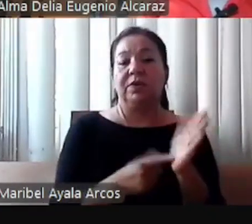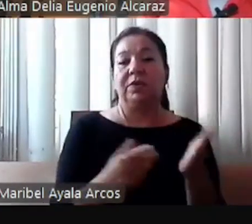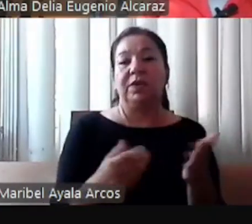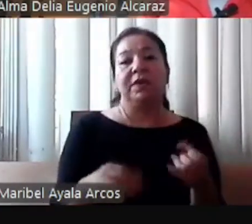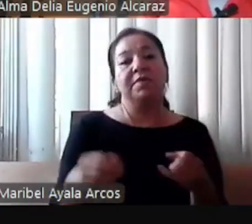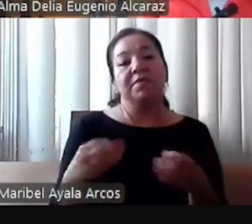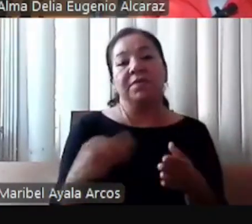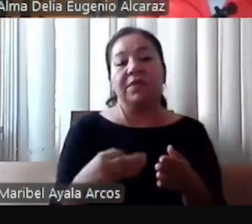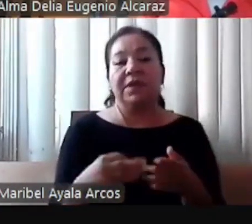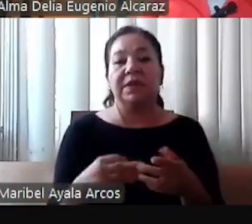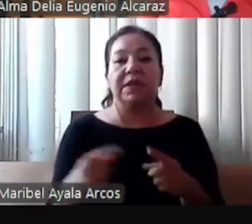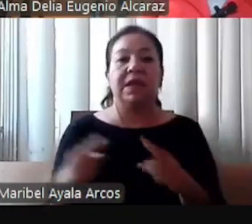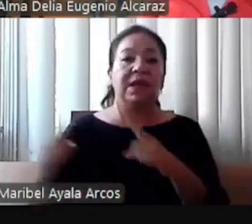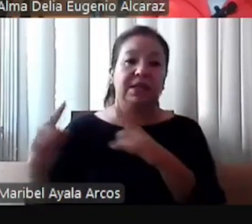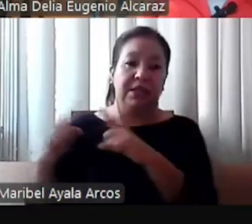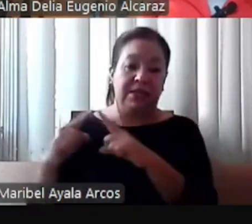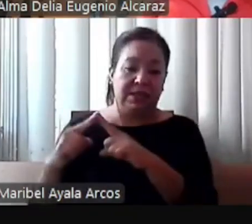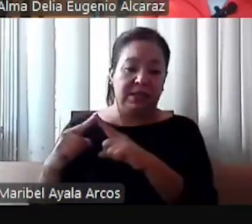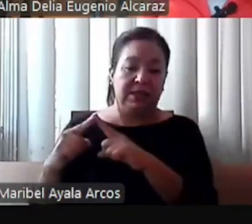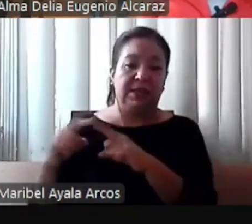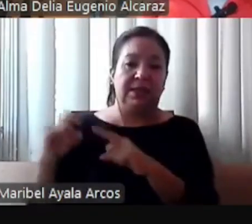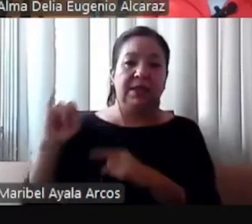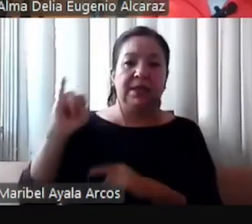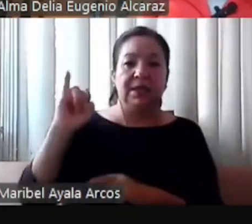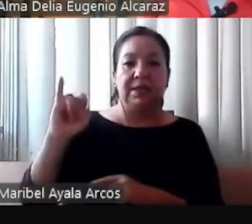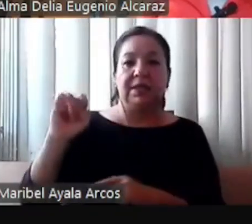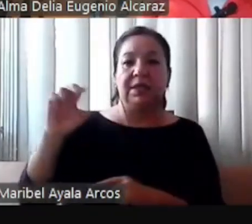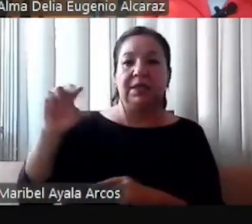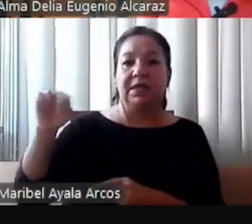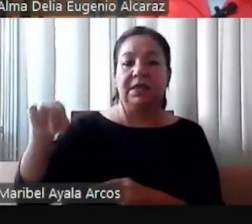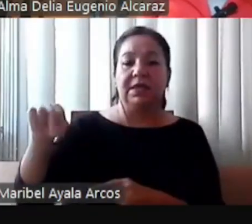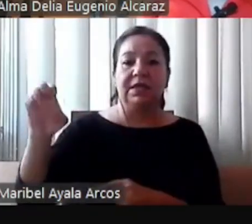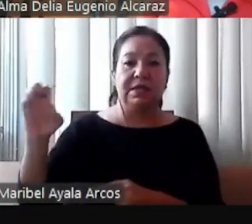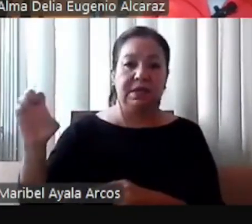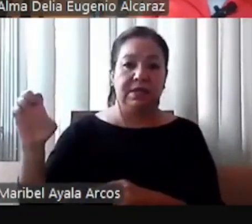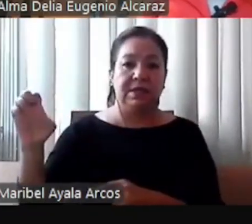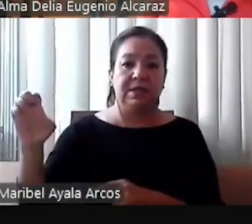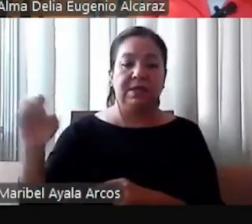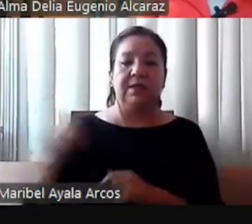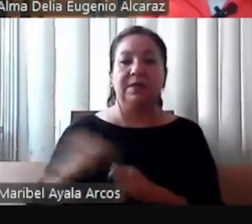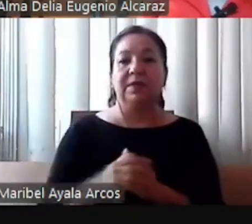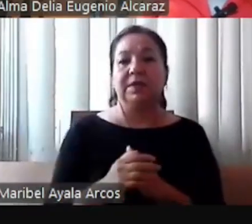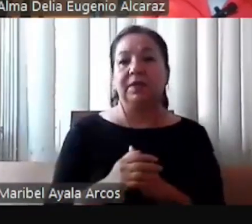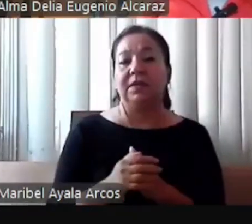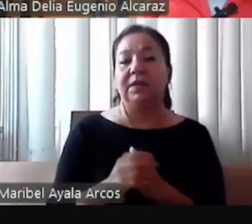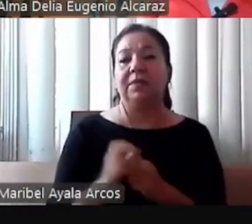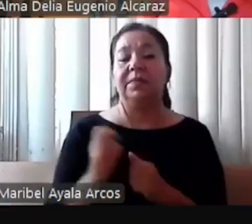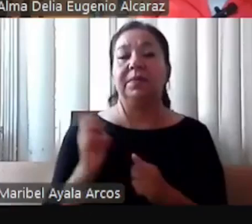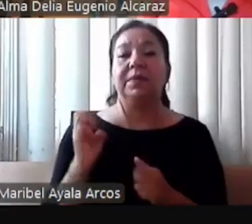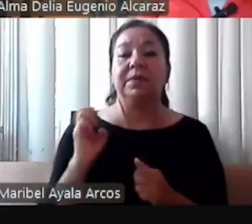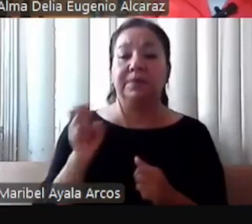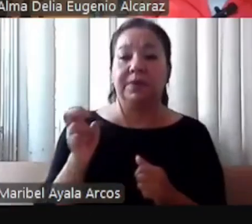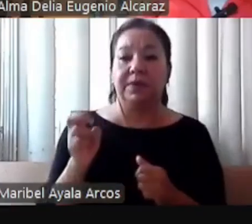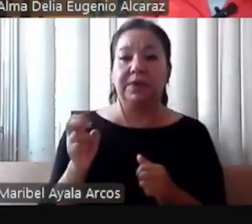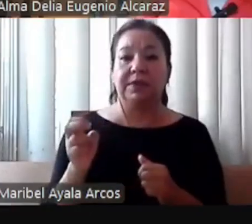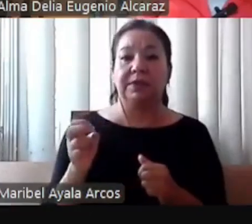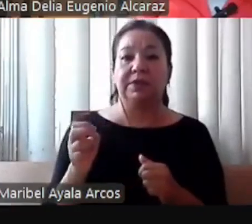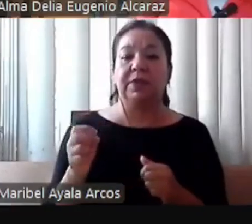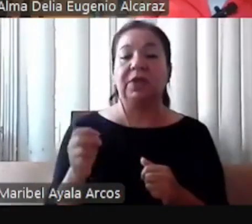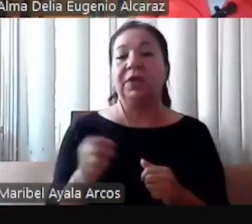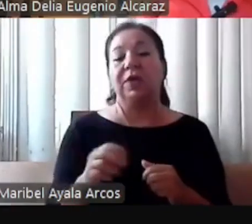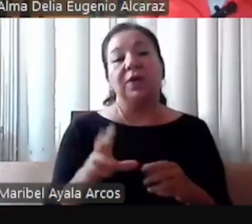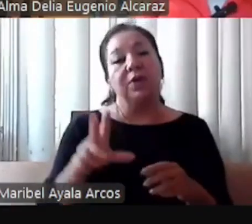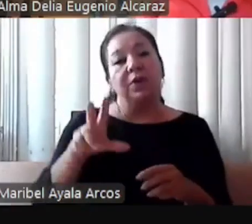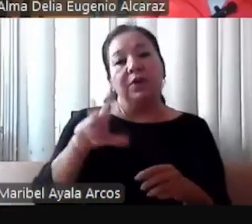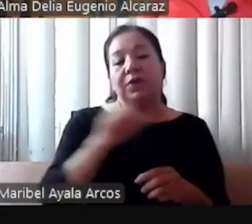competencia exclusiva del INE, por ende su pretensión es inviable. En consecuencia de ello, se actualiza la causal de improcedencia